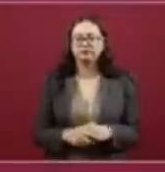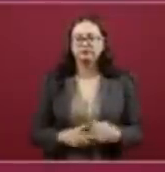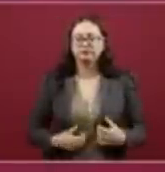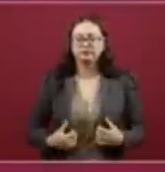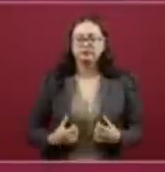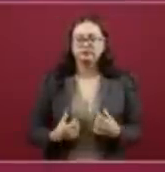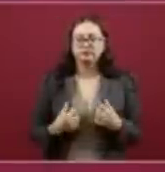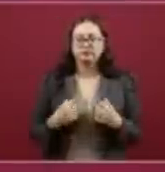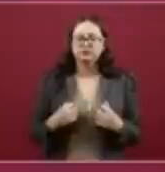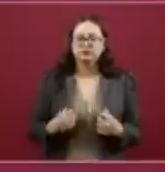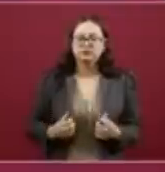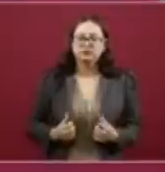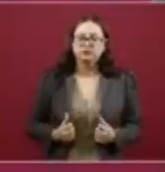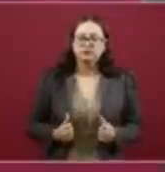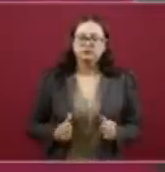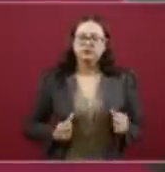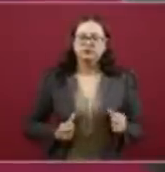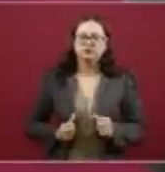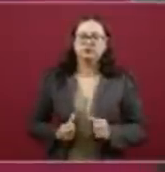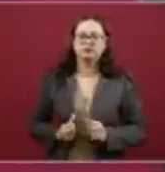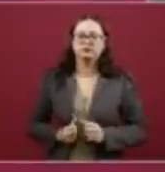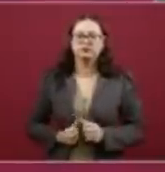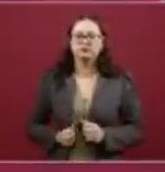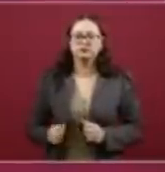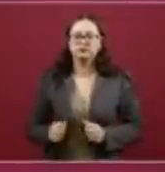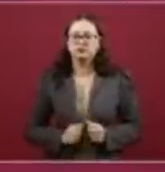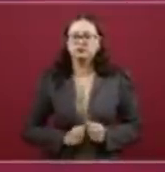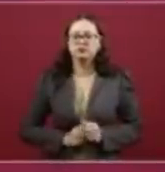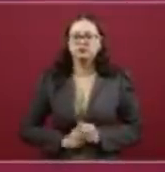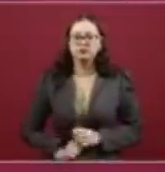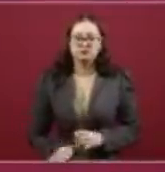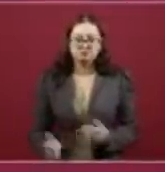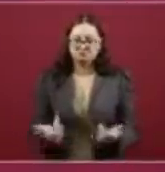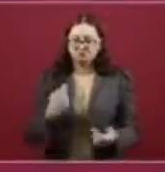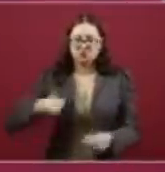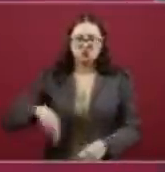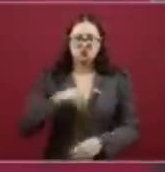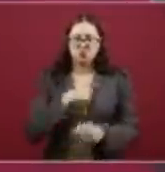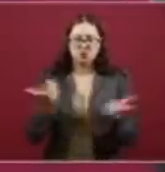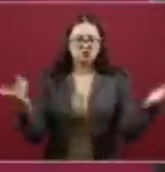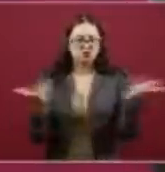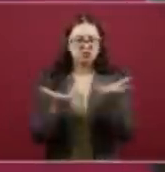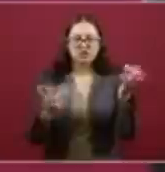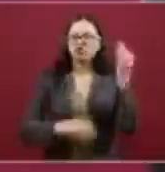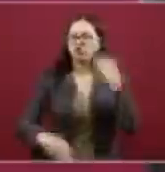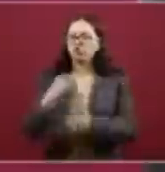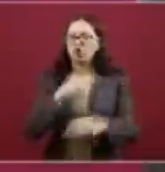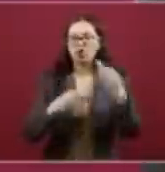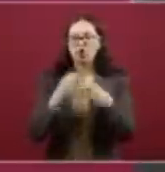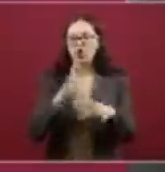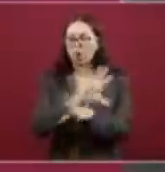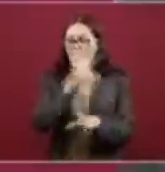visto, vamos a hacer todo lo que esté de nuestra parte por protegerlos, por